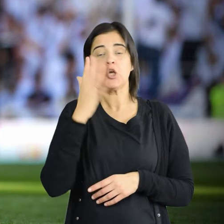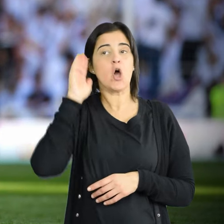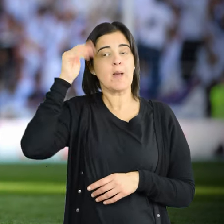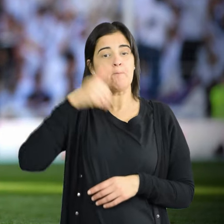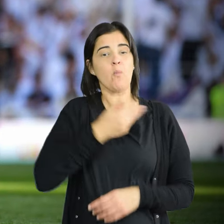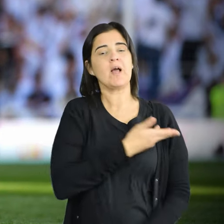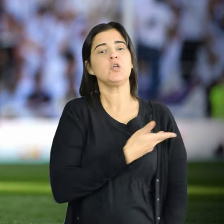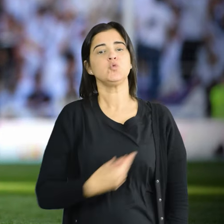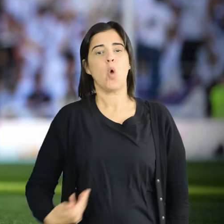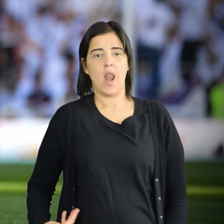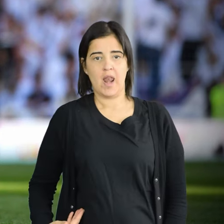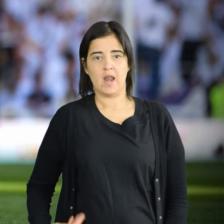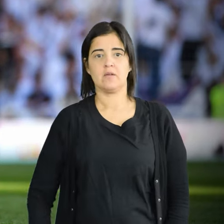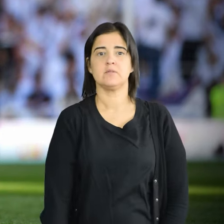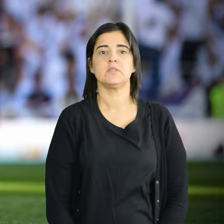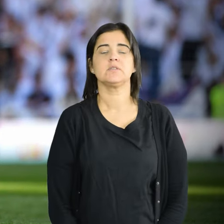repúblicas yugoslavas